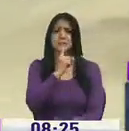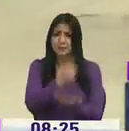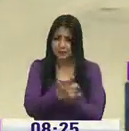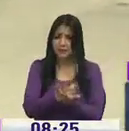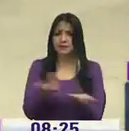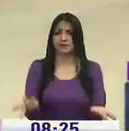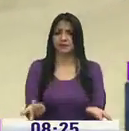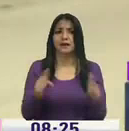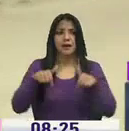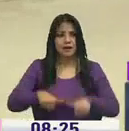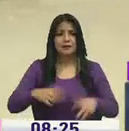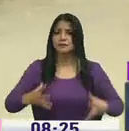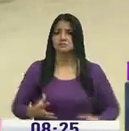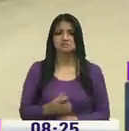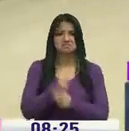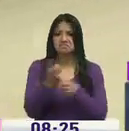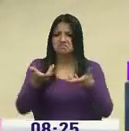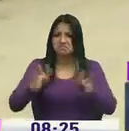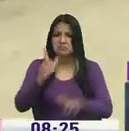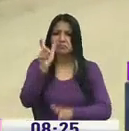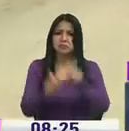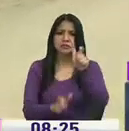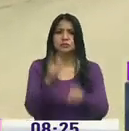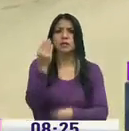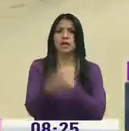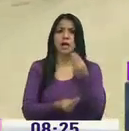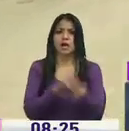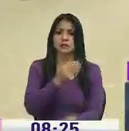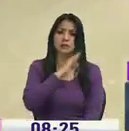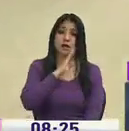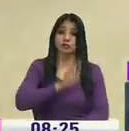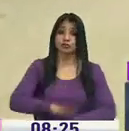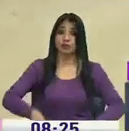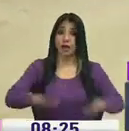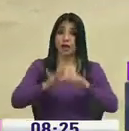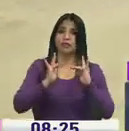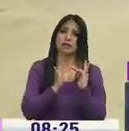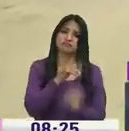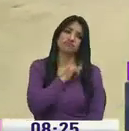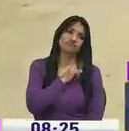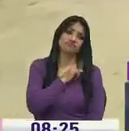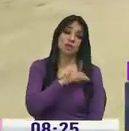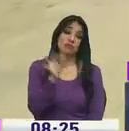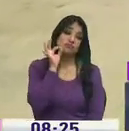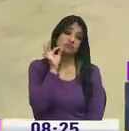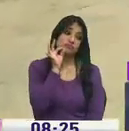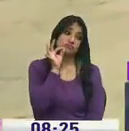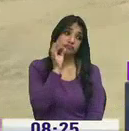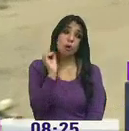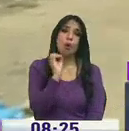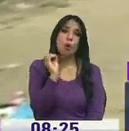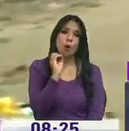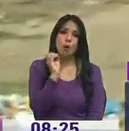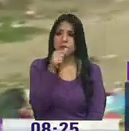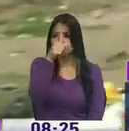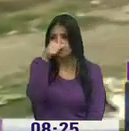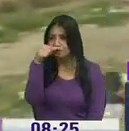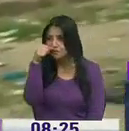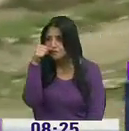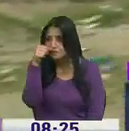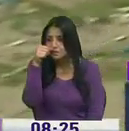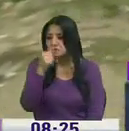que la inseguridad mismo, la gente sabe estar apostada en los terrenos baldíos fumando droga o quién sabe haciendo